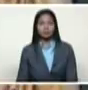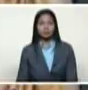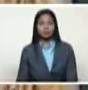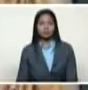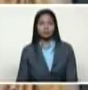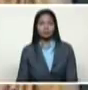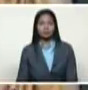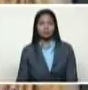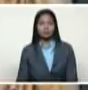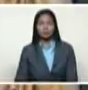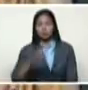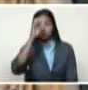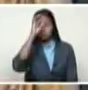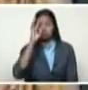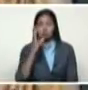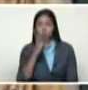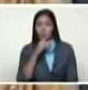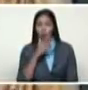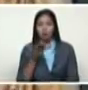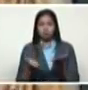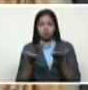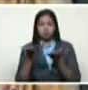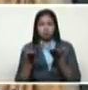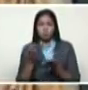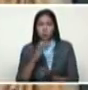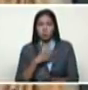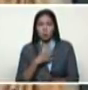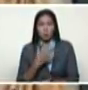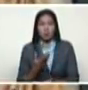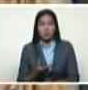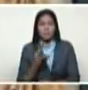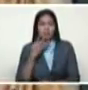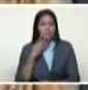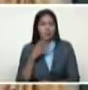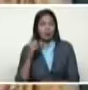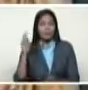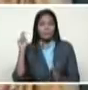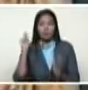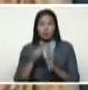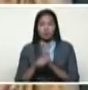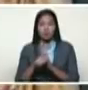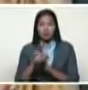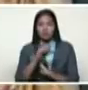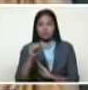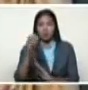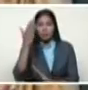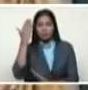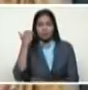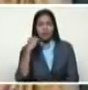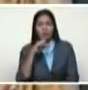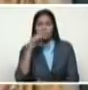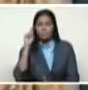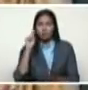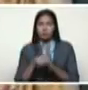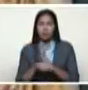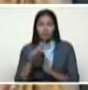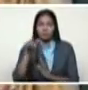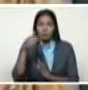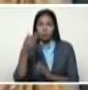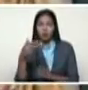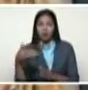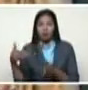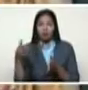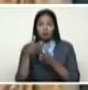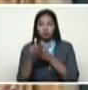no sé, sin comparación con nada. Han prohibido la semana pasada, después de la derrota del golpe de